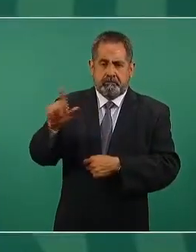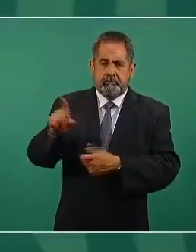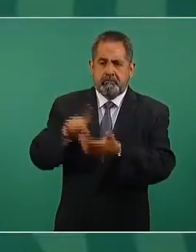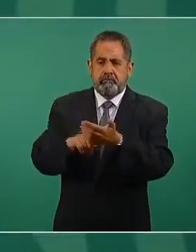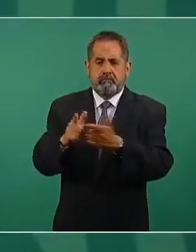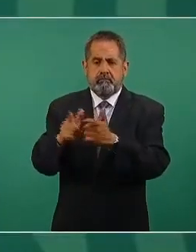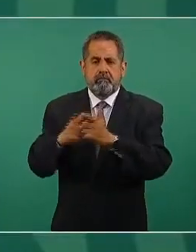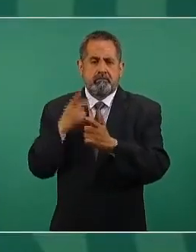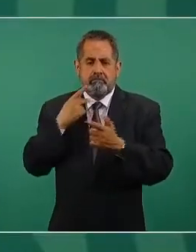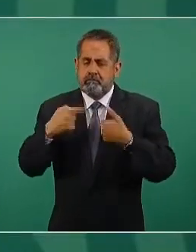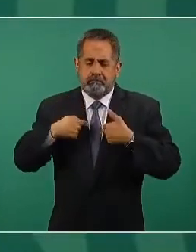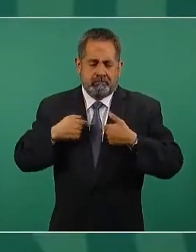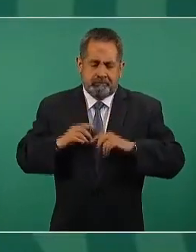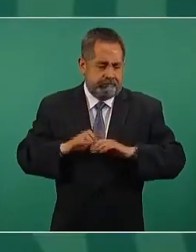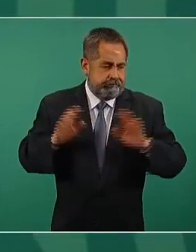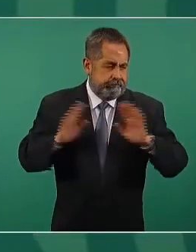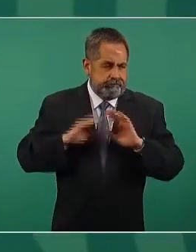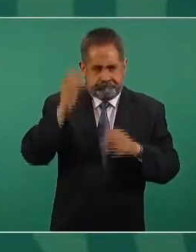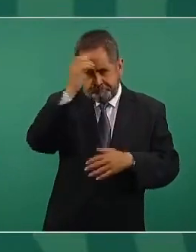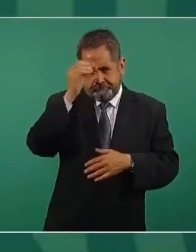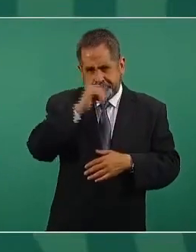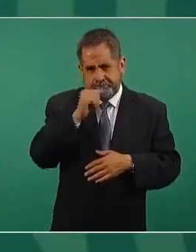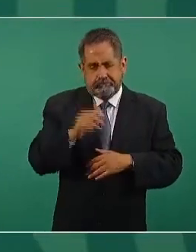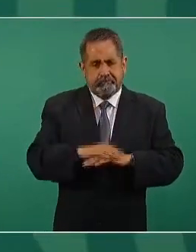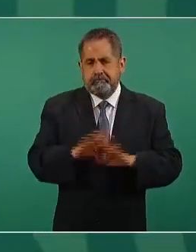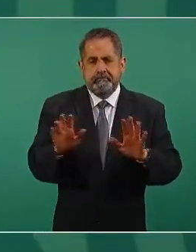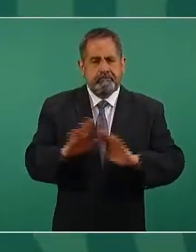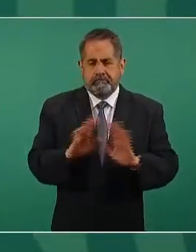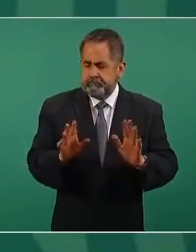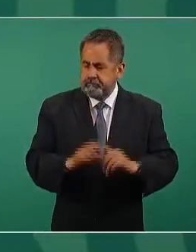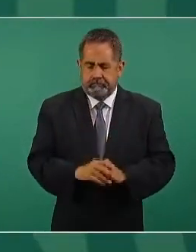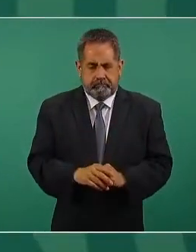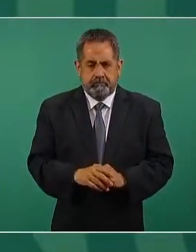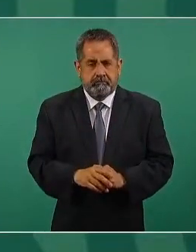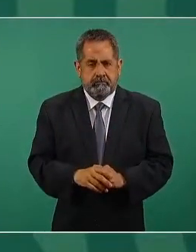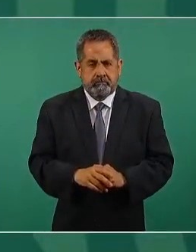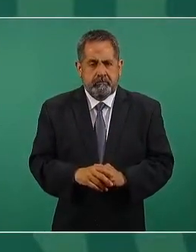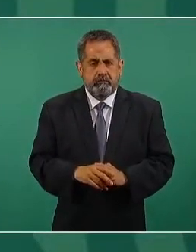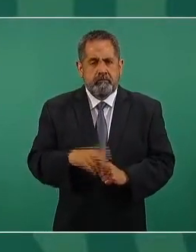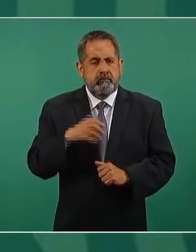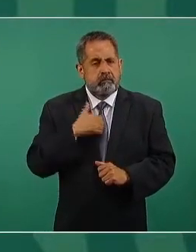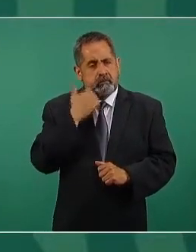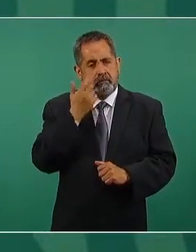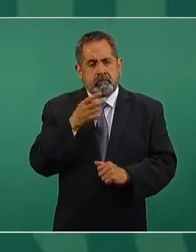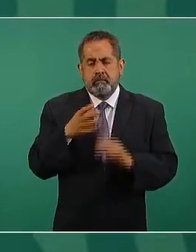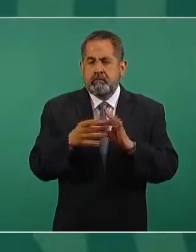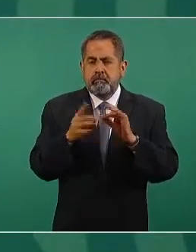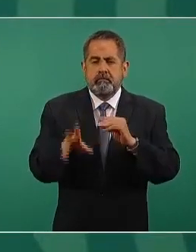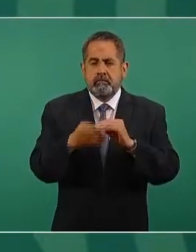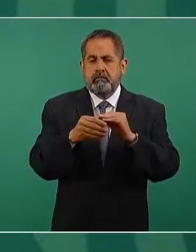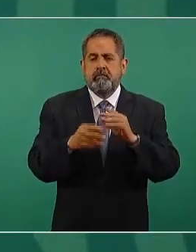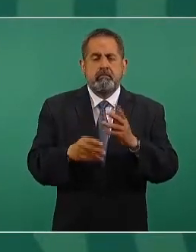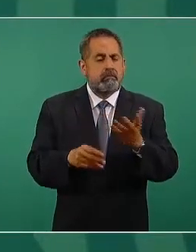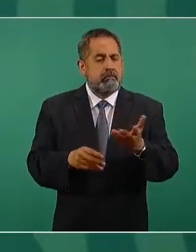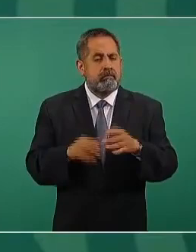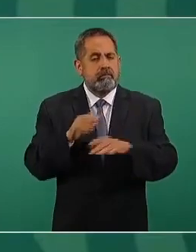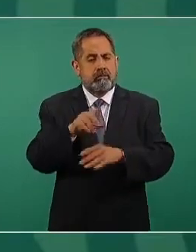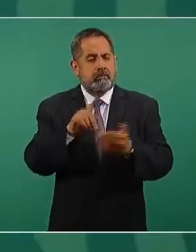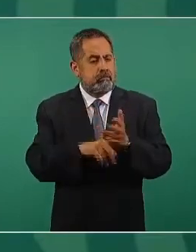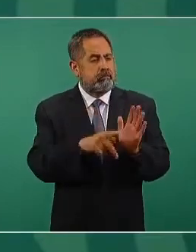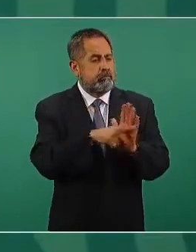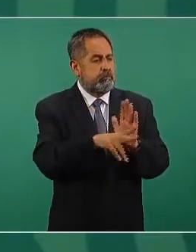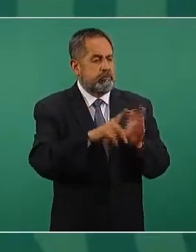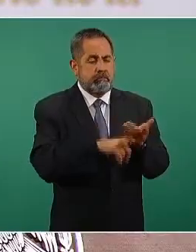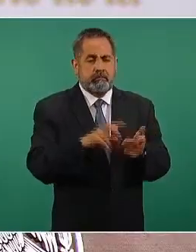partidos. Nosotros no vamos a opinar. Nada más quise hacer el comentario de lo del Reforma